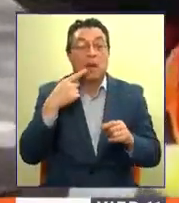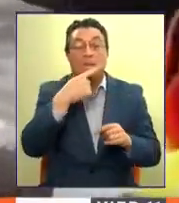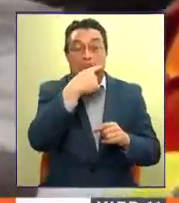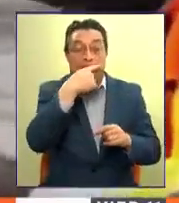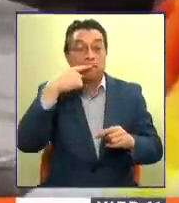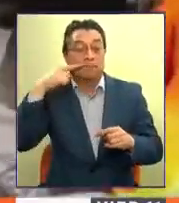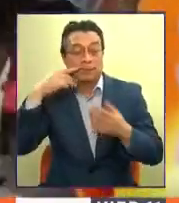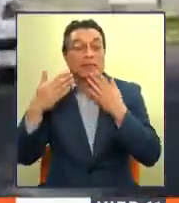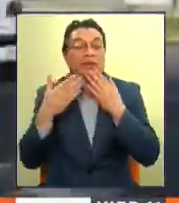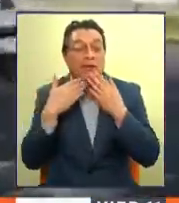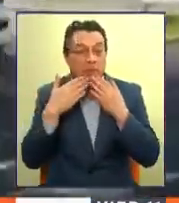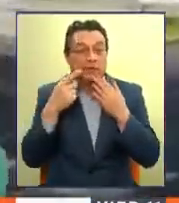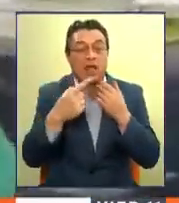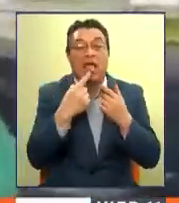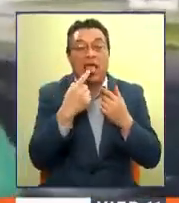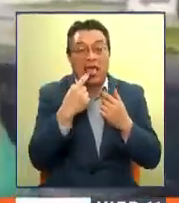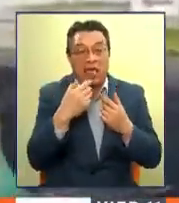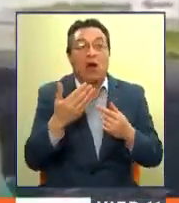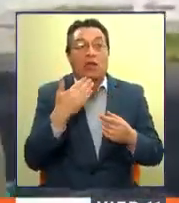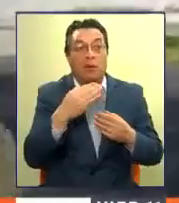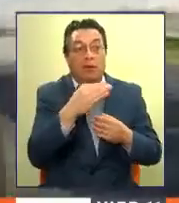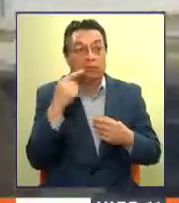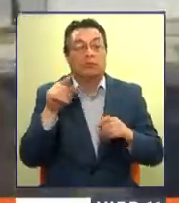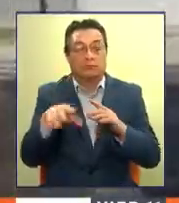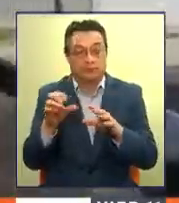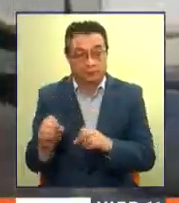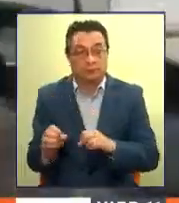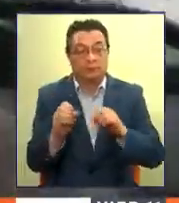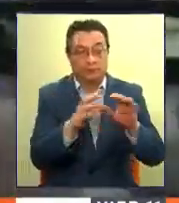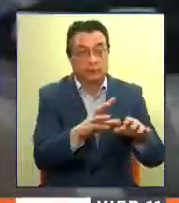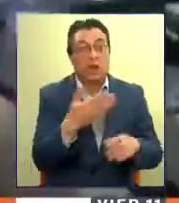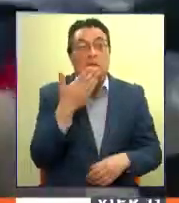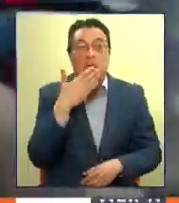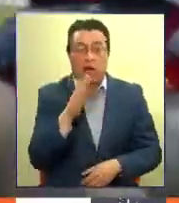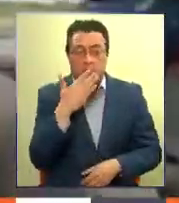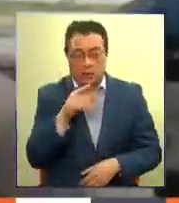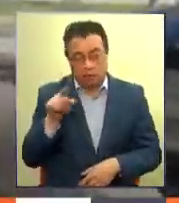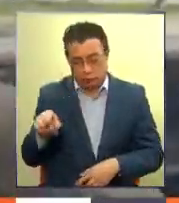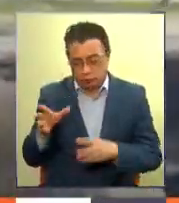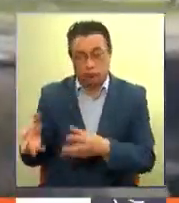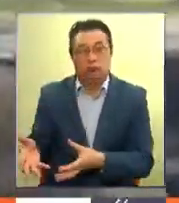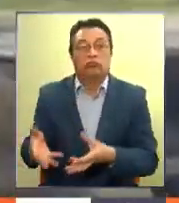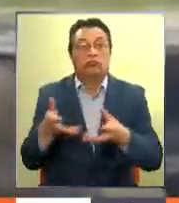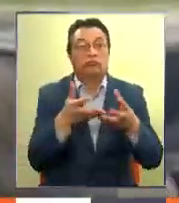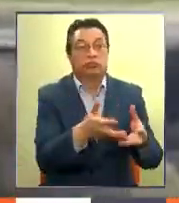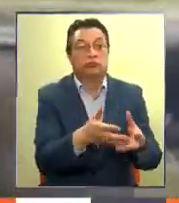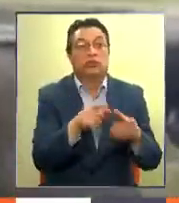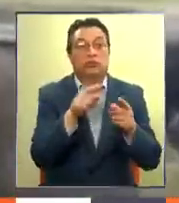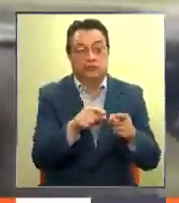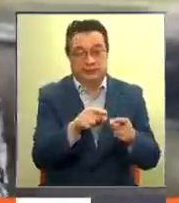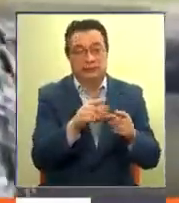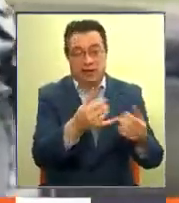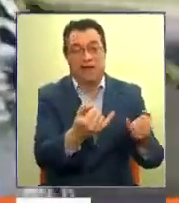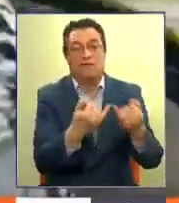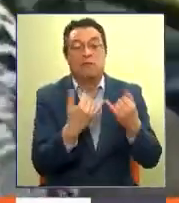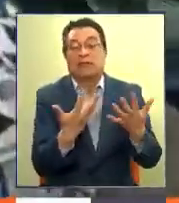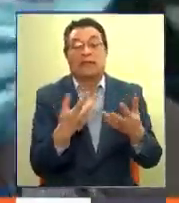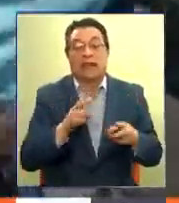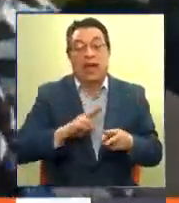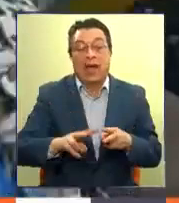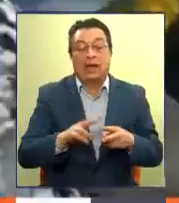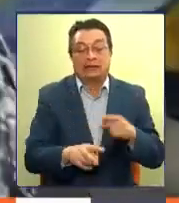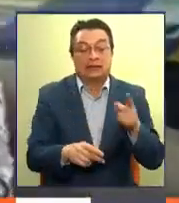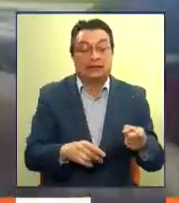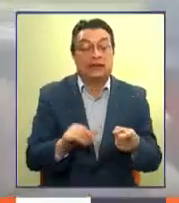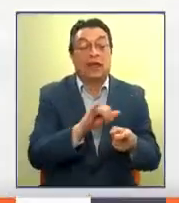realidad, con parte de la lengua. Entonces lo vamos a llevar como digo donde colegas que son especialistas en esta zona y dejárselo para que ellos nos informen qué van a hacer después con él y